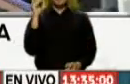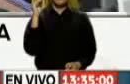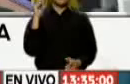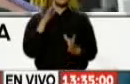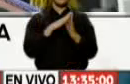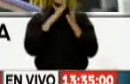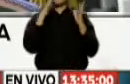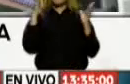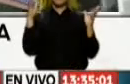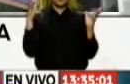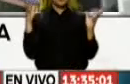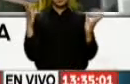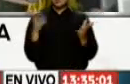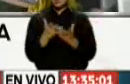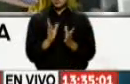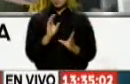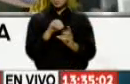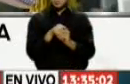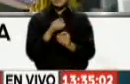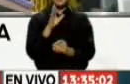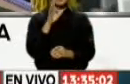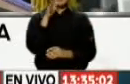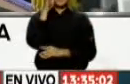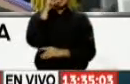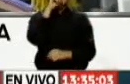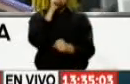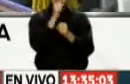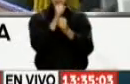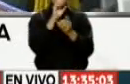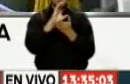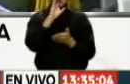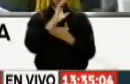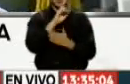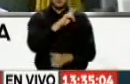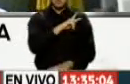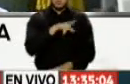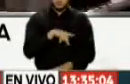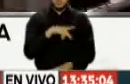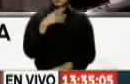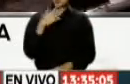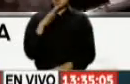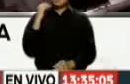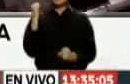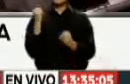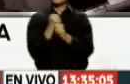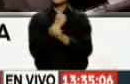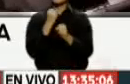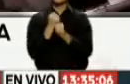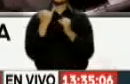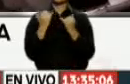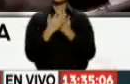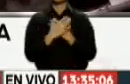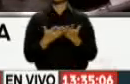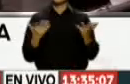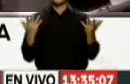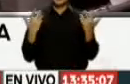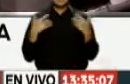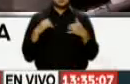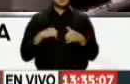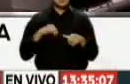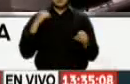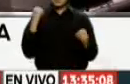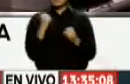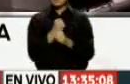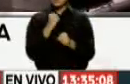clase y he trabajado también en los colegios particulares, también he trabajado. Y ahora pues no he dejado de